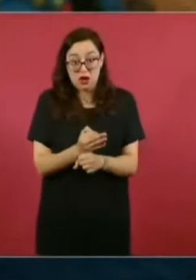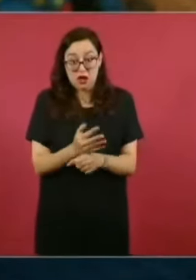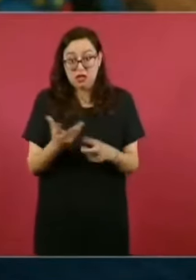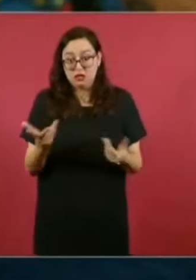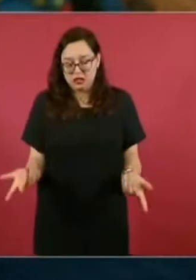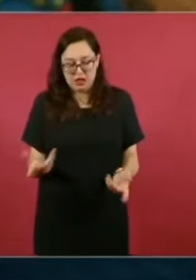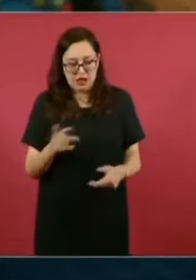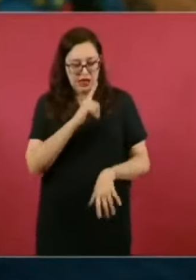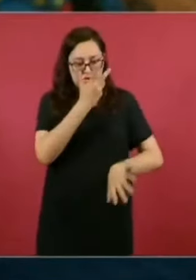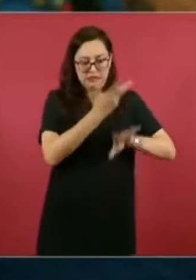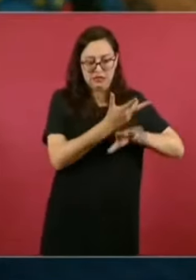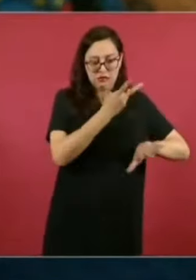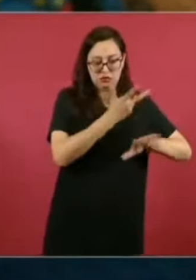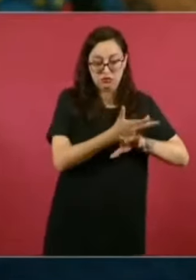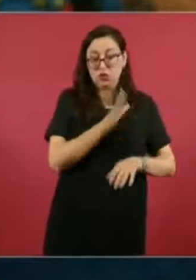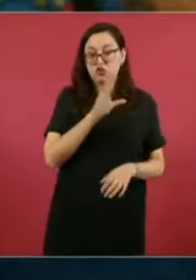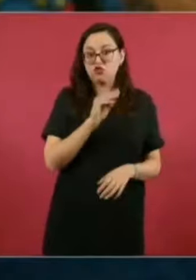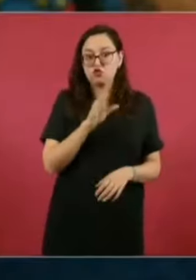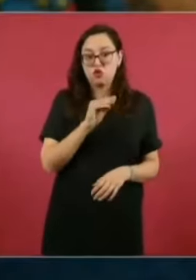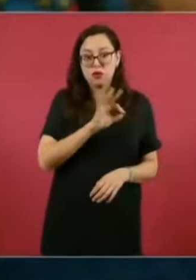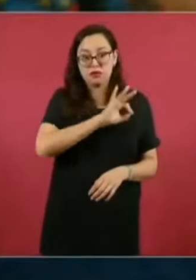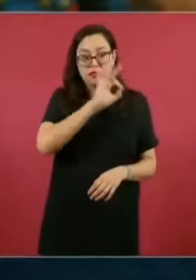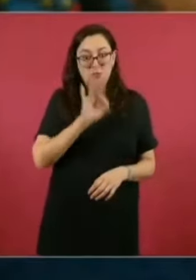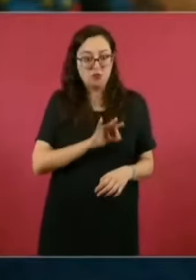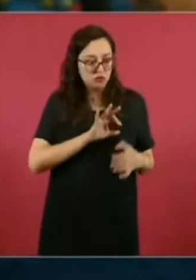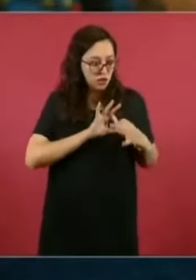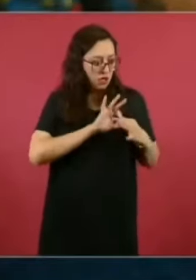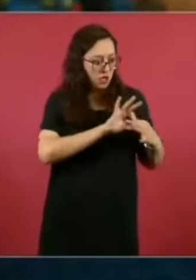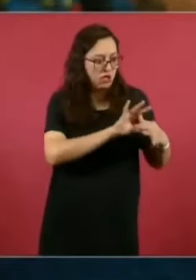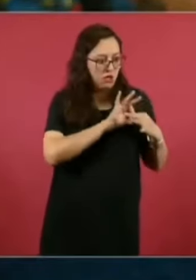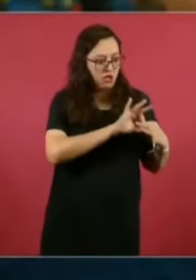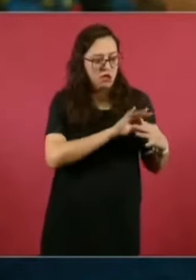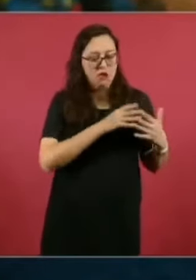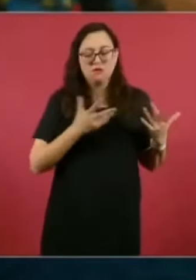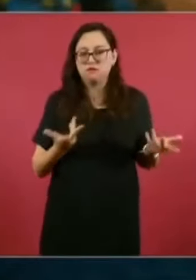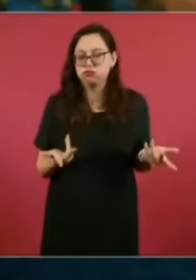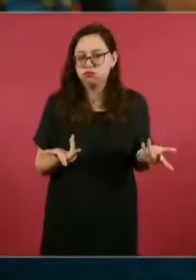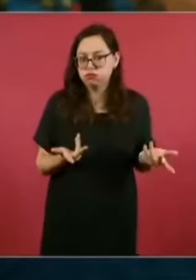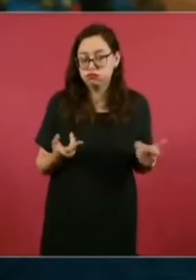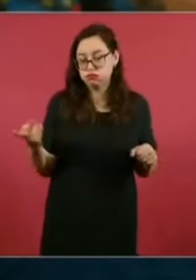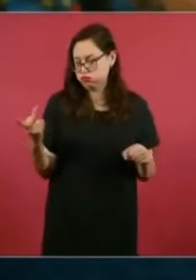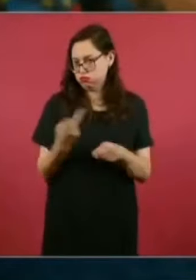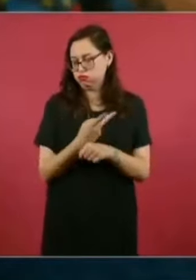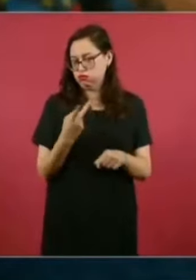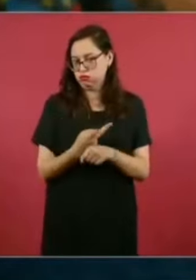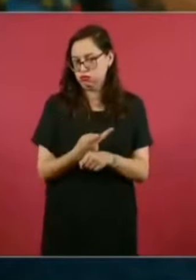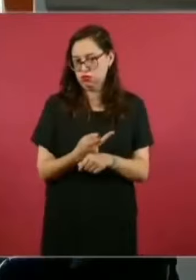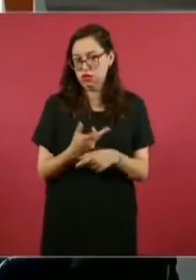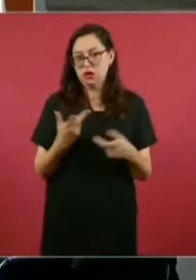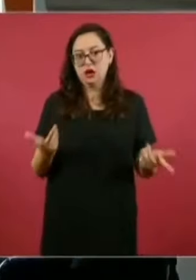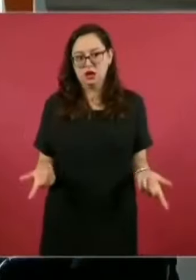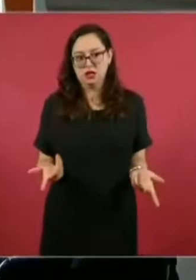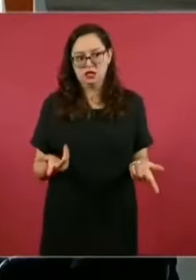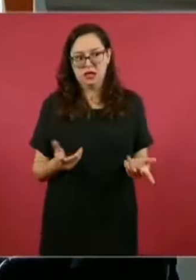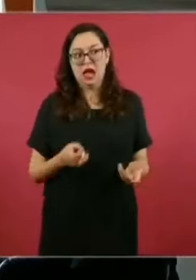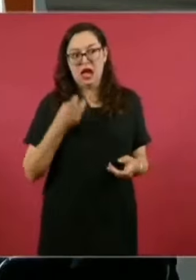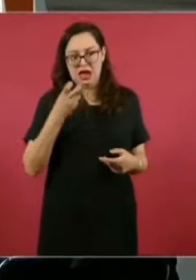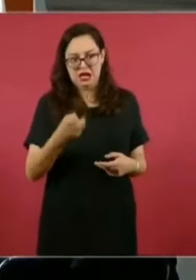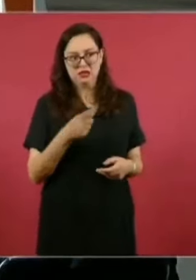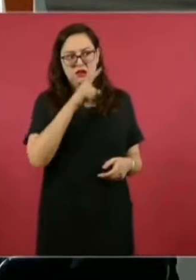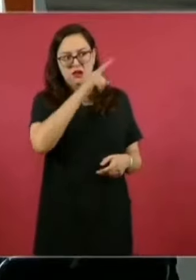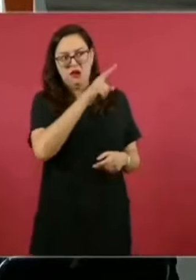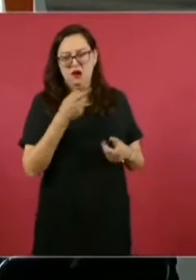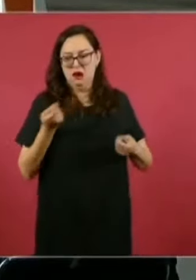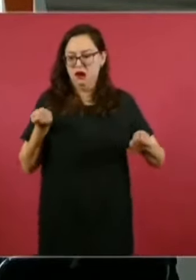Estados Unidos. Ese mercado nos avasalla, nos adquiere, y mal que bien podría ponernos condiciones a lo